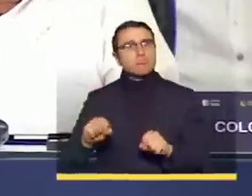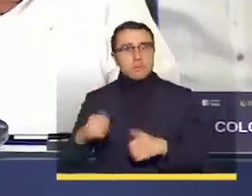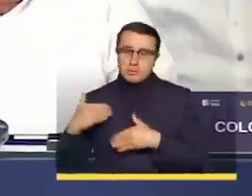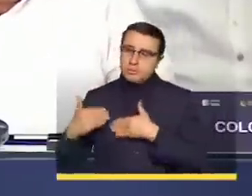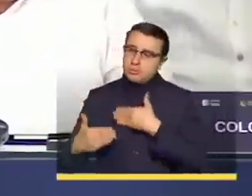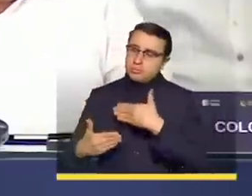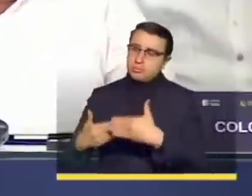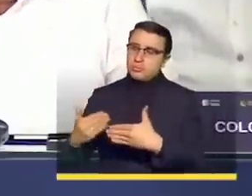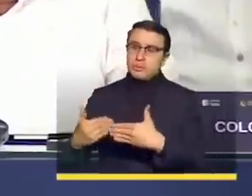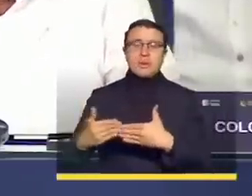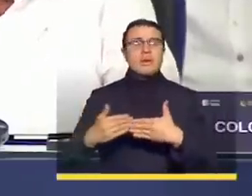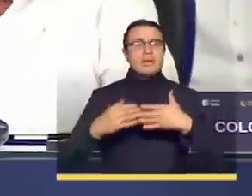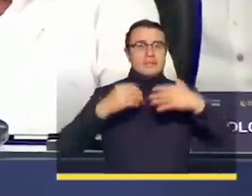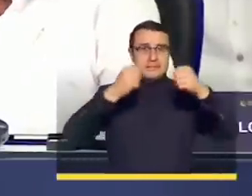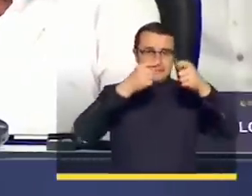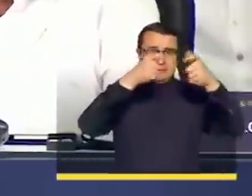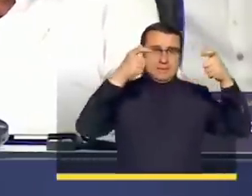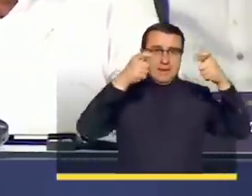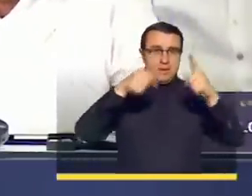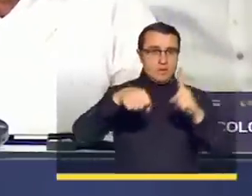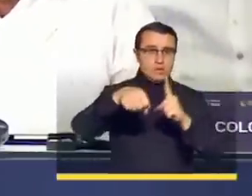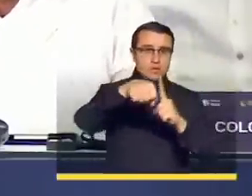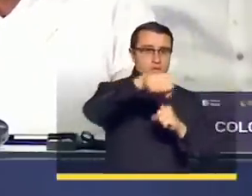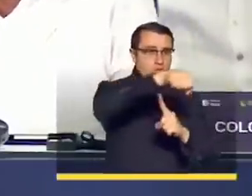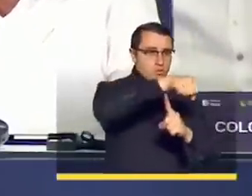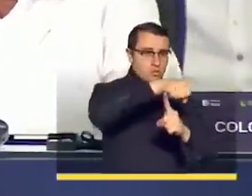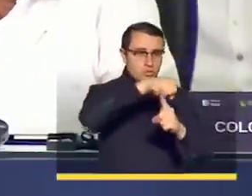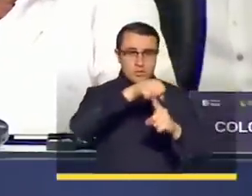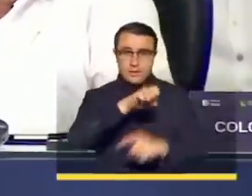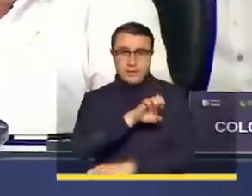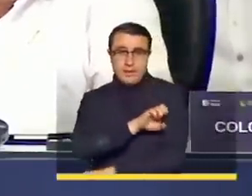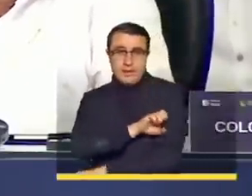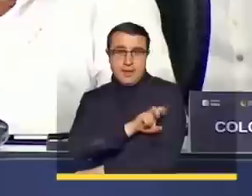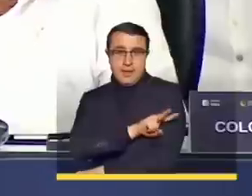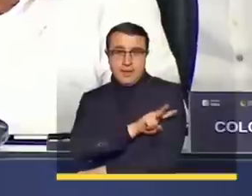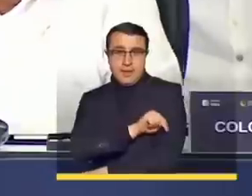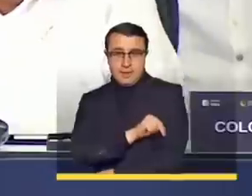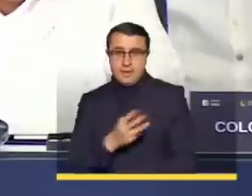paz entre el Estado, la sociedad y el ELN.